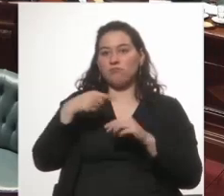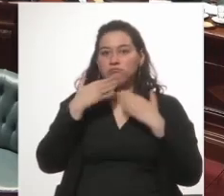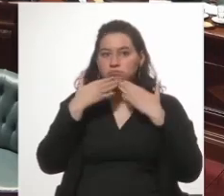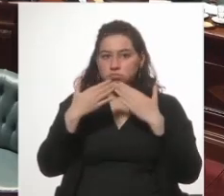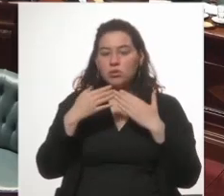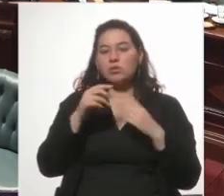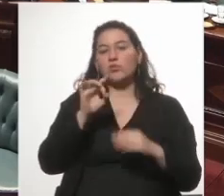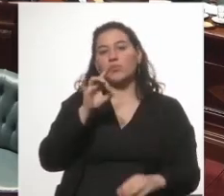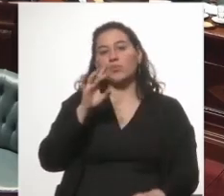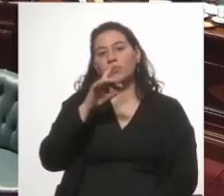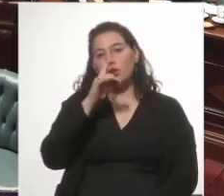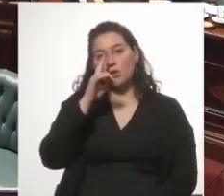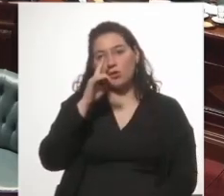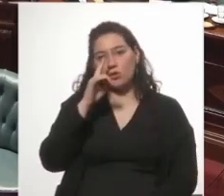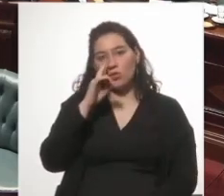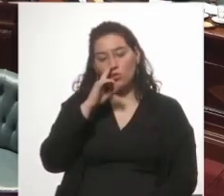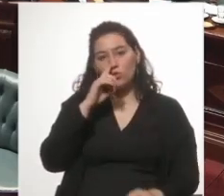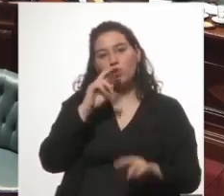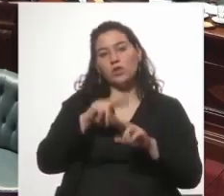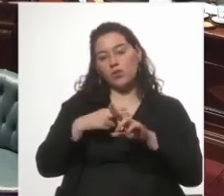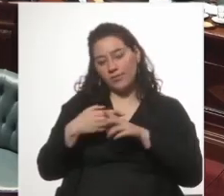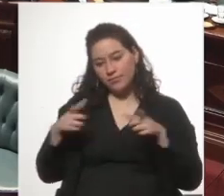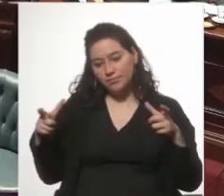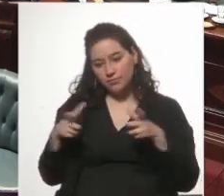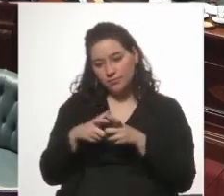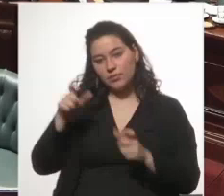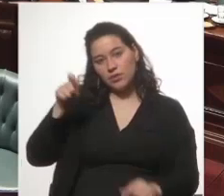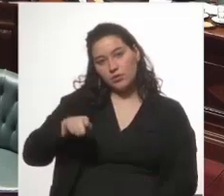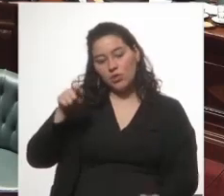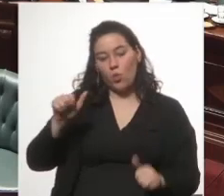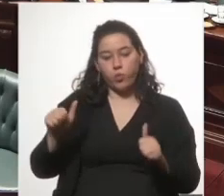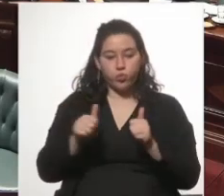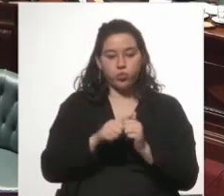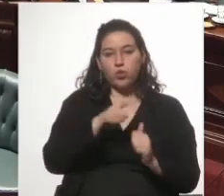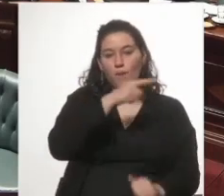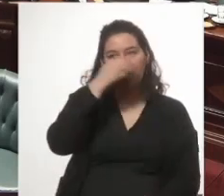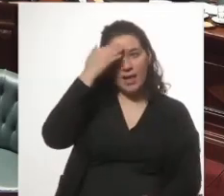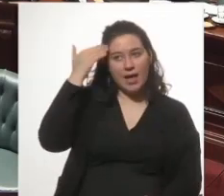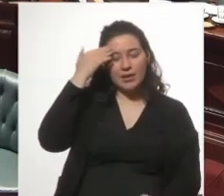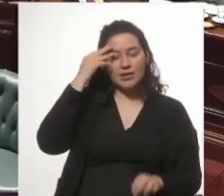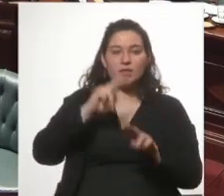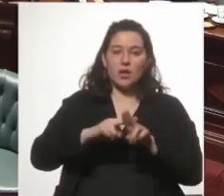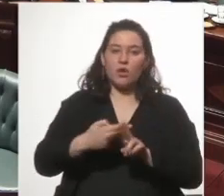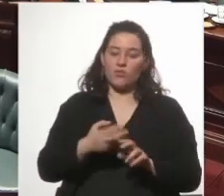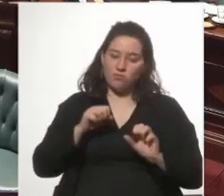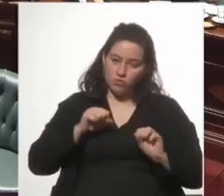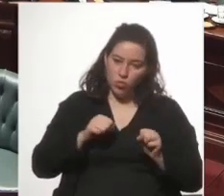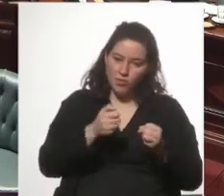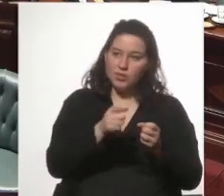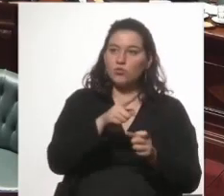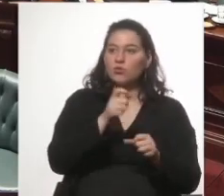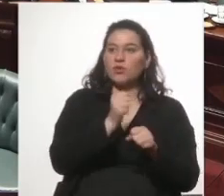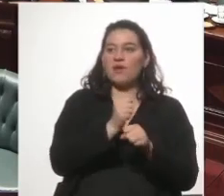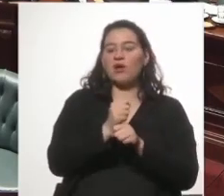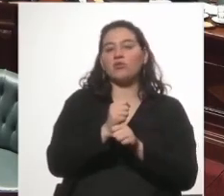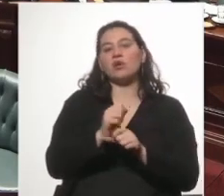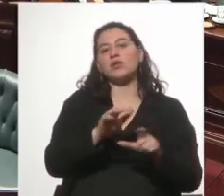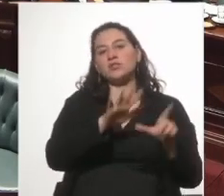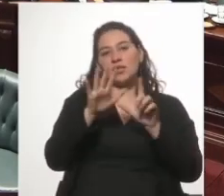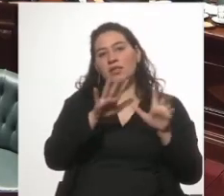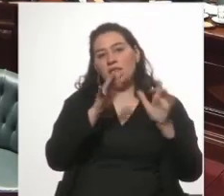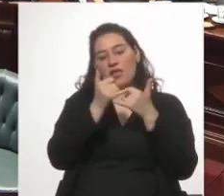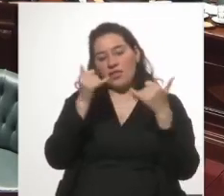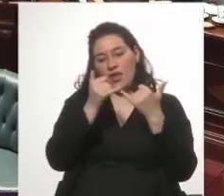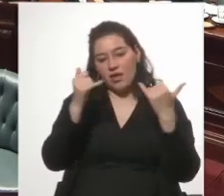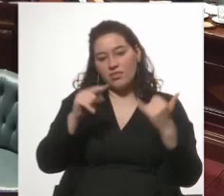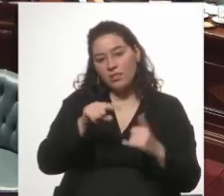junio de 2018 se vuelven a reunir los miembros del tribunal con Guido Manini, quien nuevamente suspende las actuaciones para 7 o 10 días después,